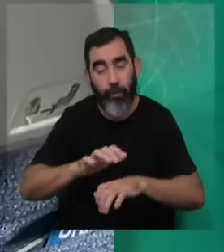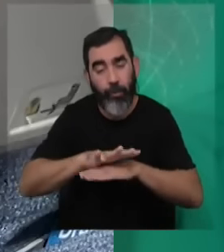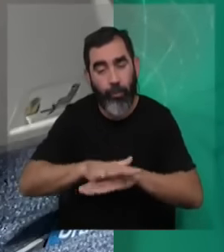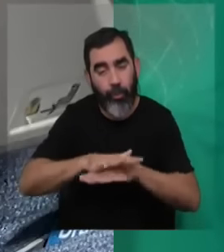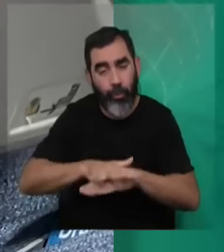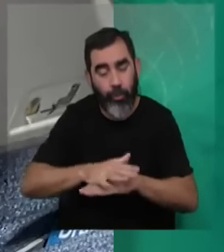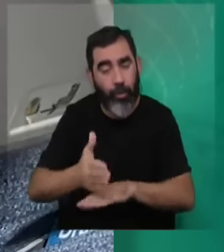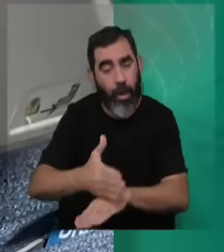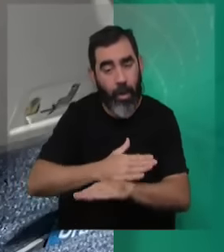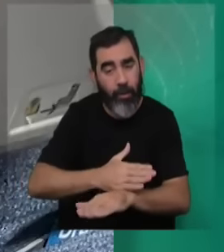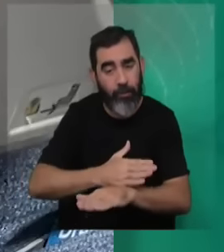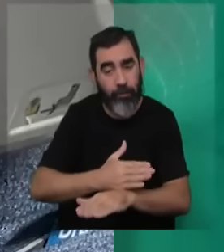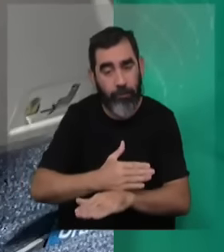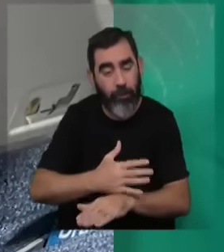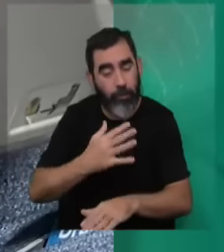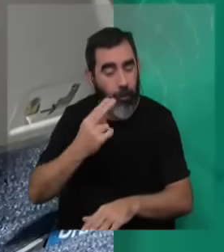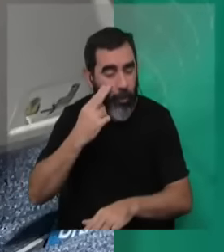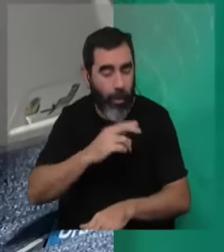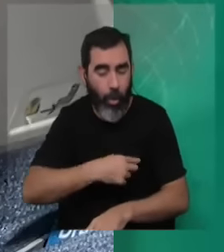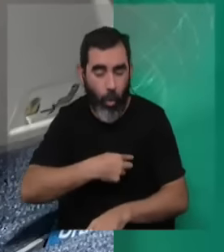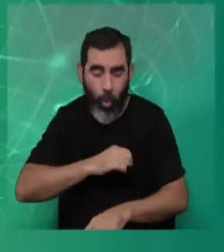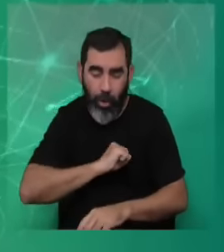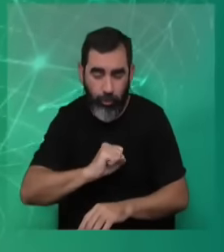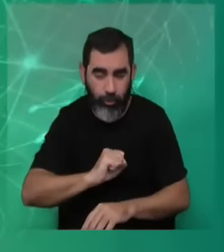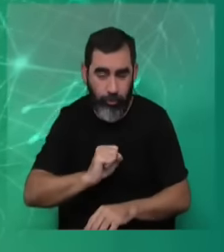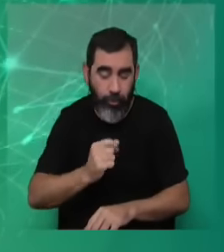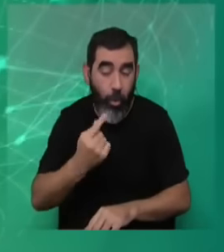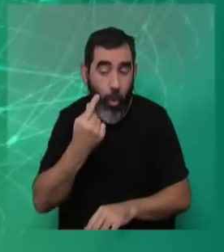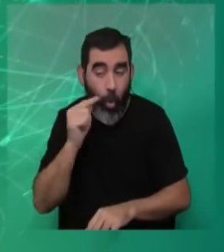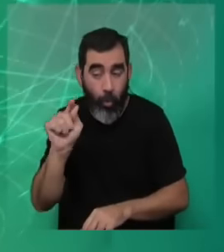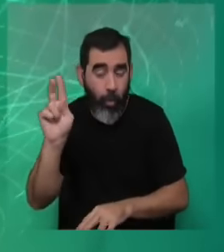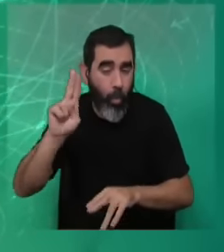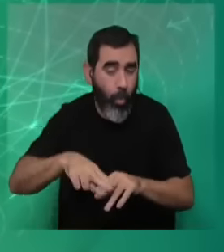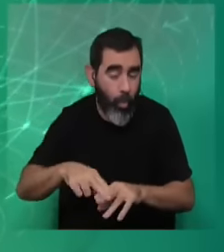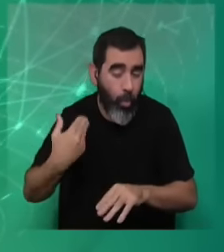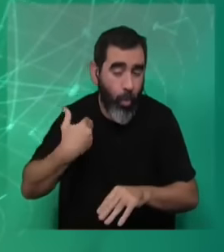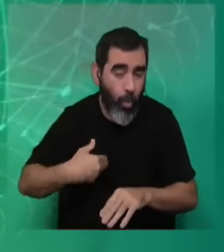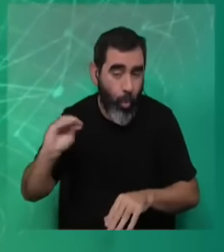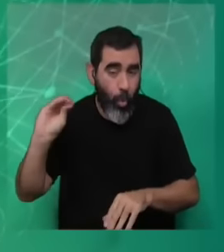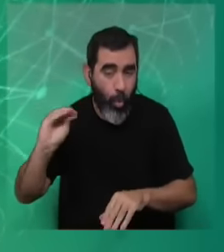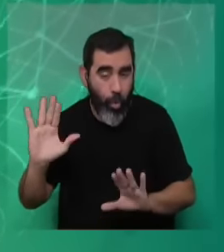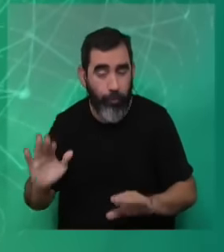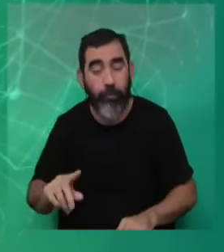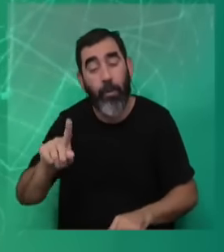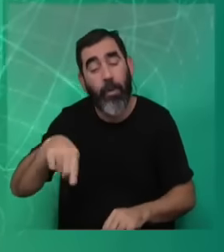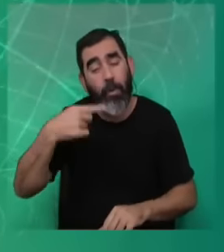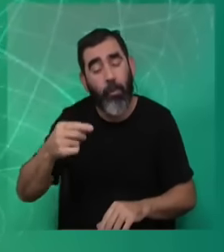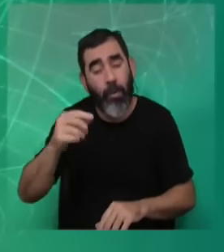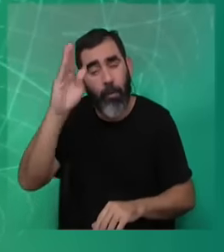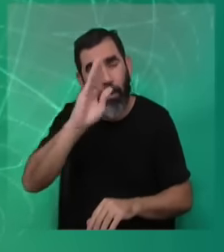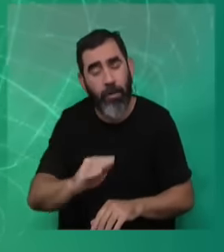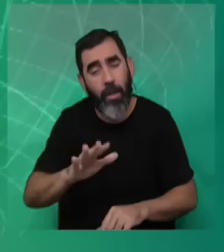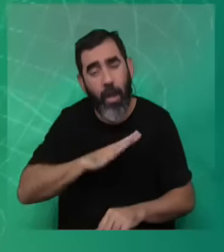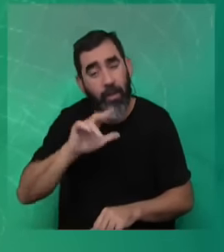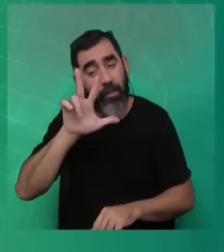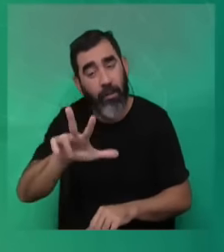antes V O sea que viene un problema del corazón Bueno ese muchacho falleció Lamentablemente después en natal quedaron